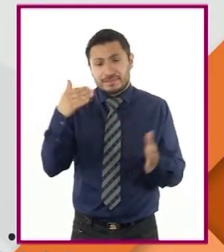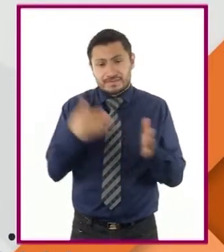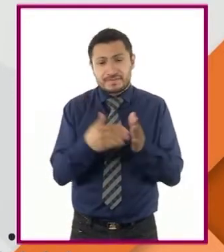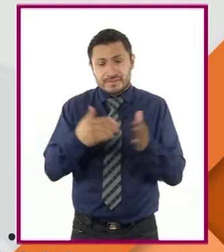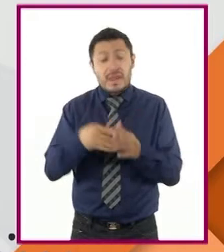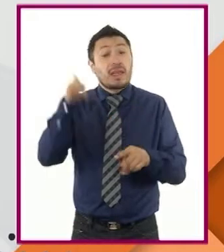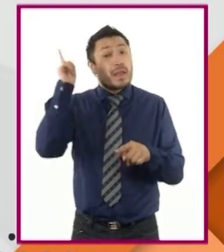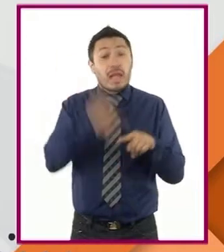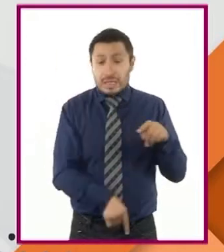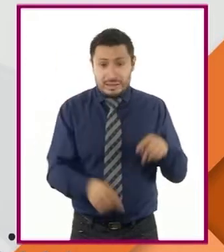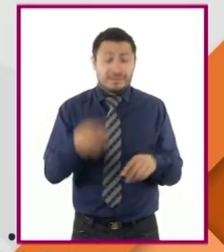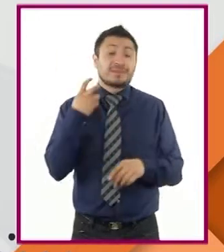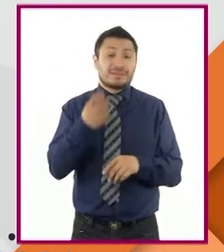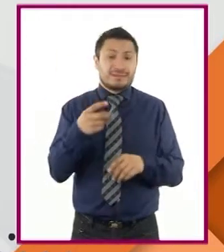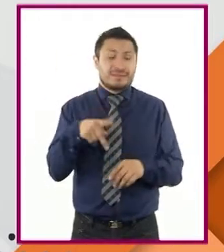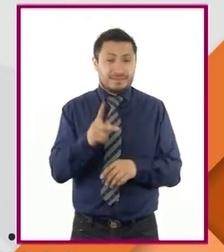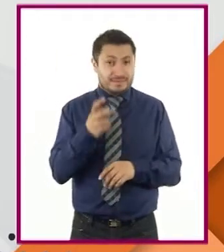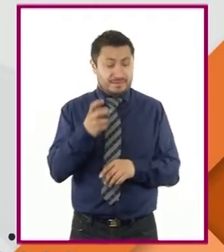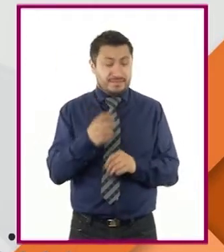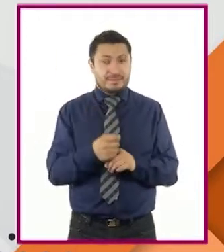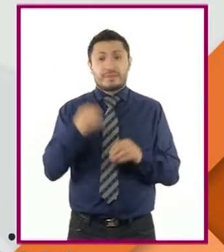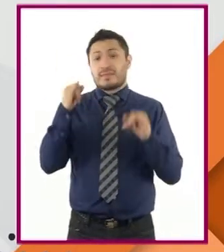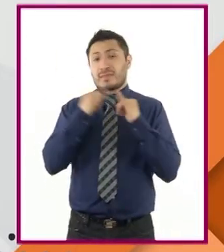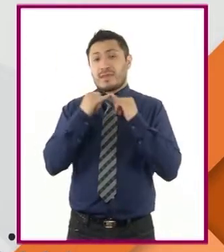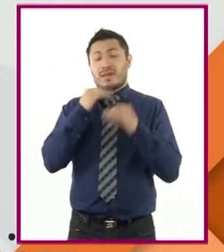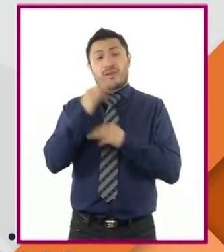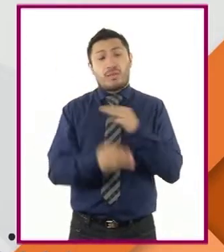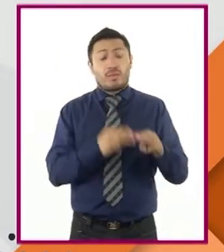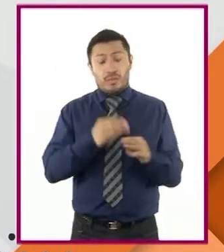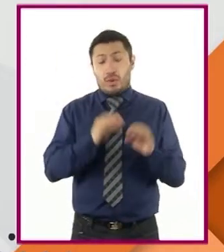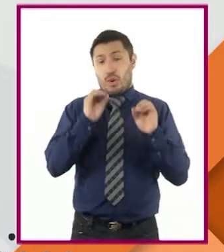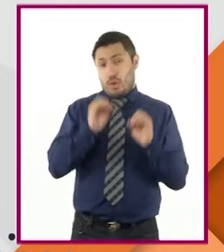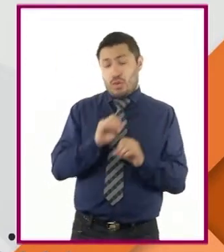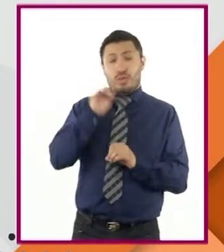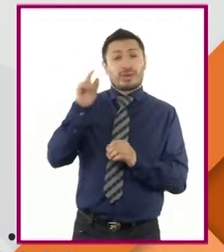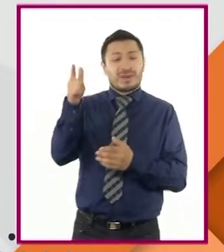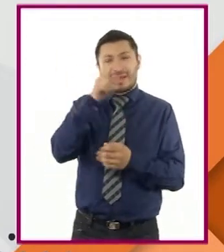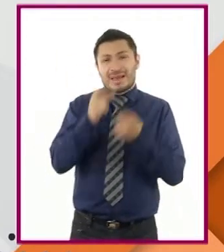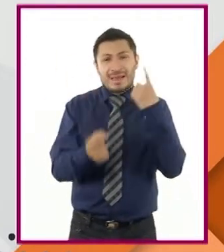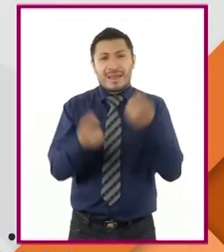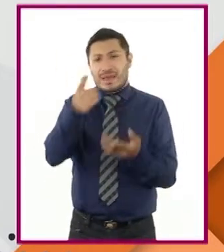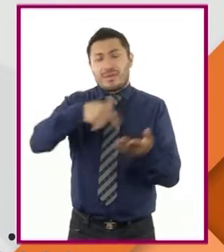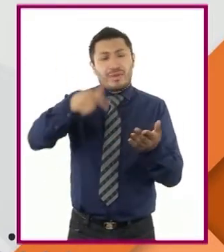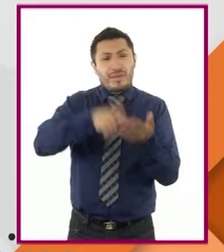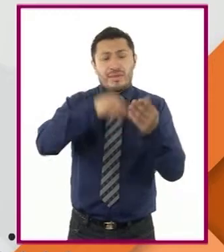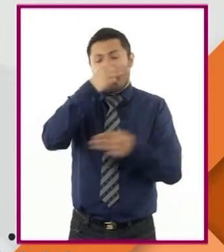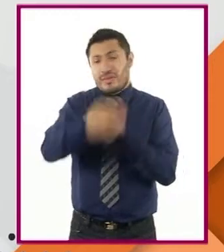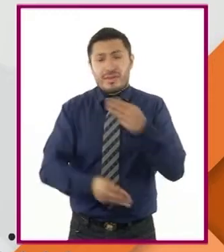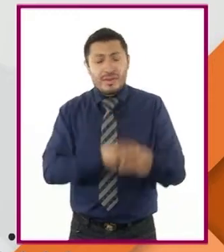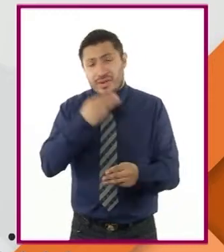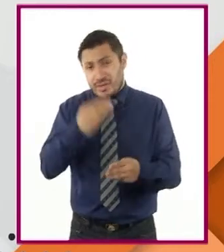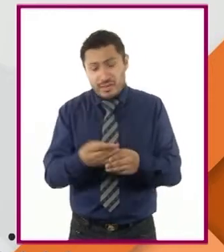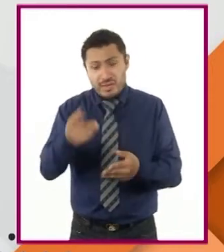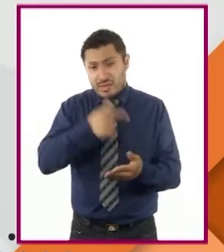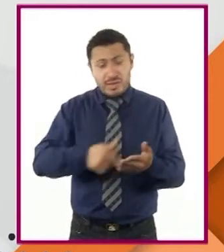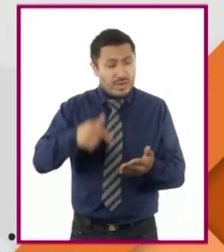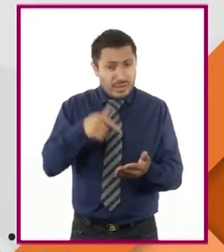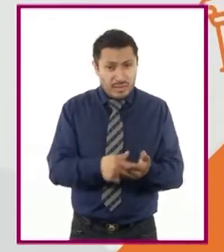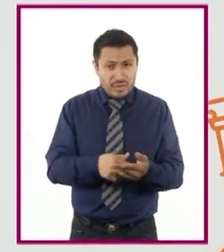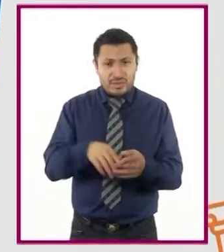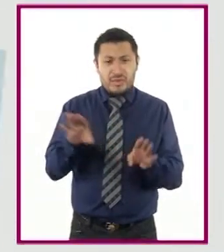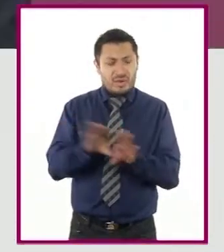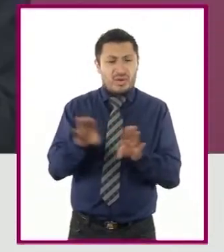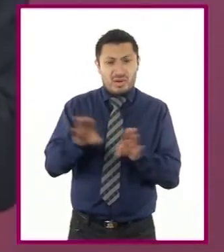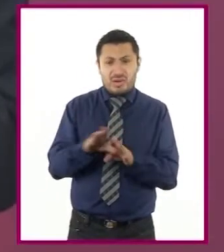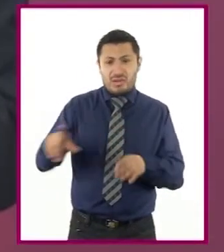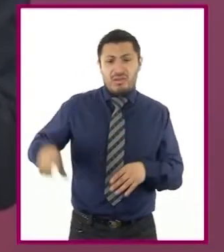barridos. Las instituciones del mundo, o más bien de aquellas partes del mundo no entorpecidas aún por la tiranía de la tradición